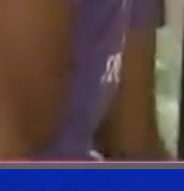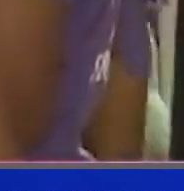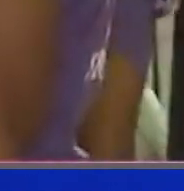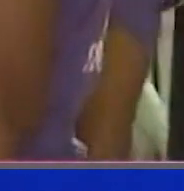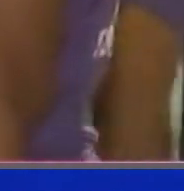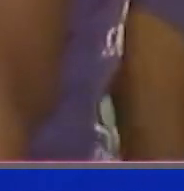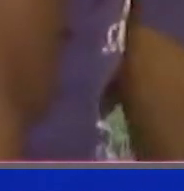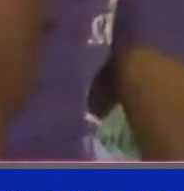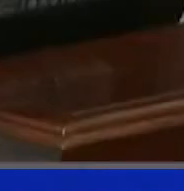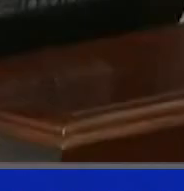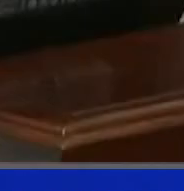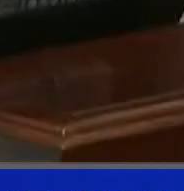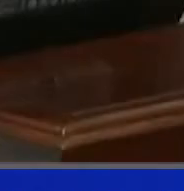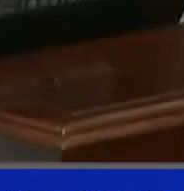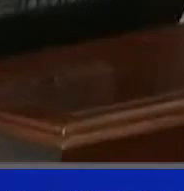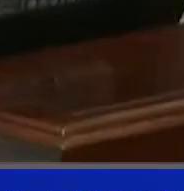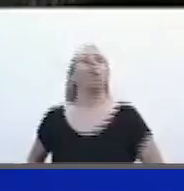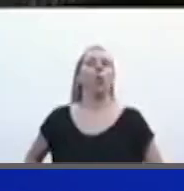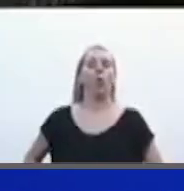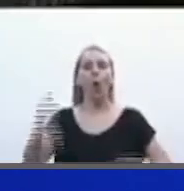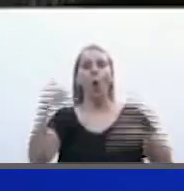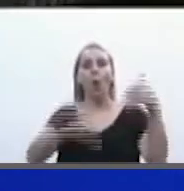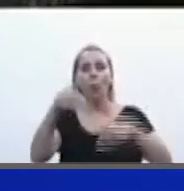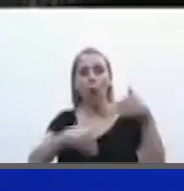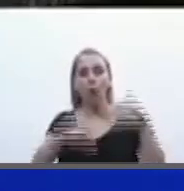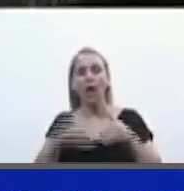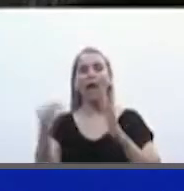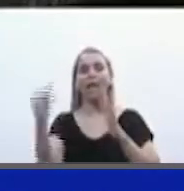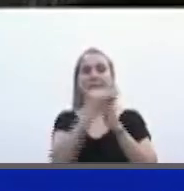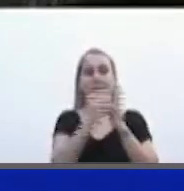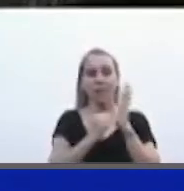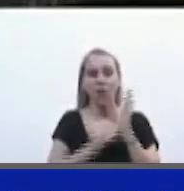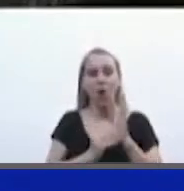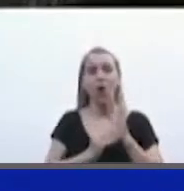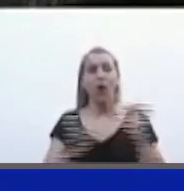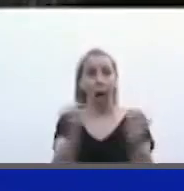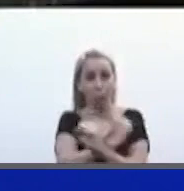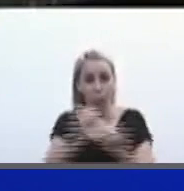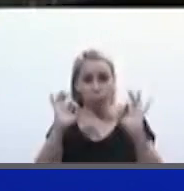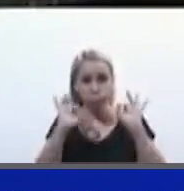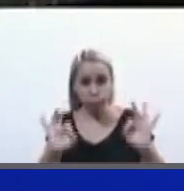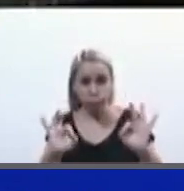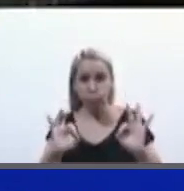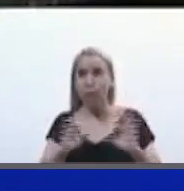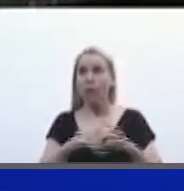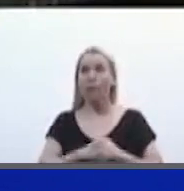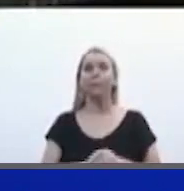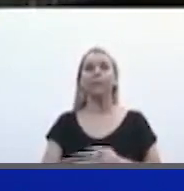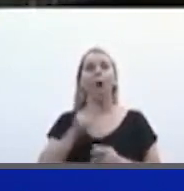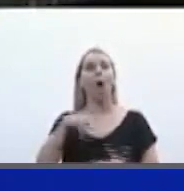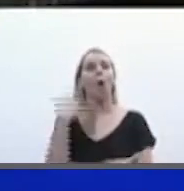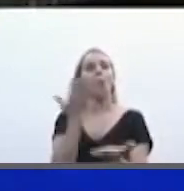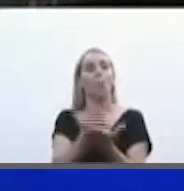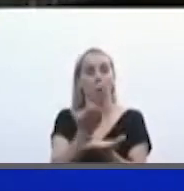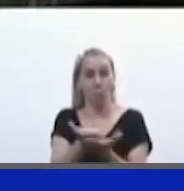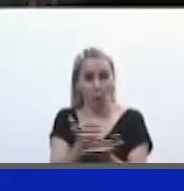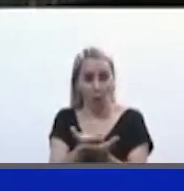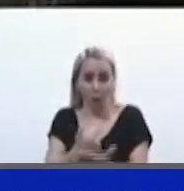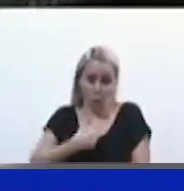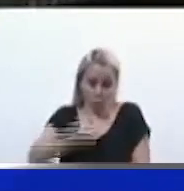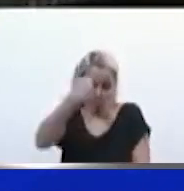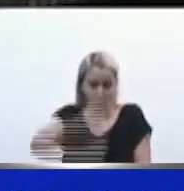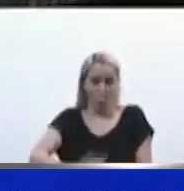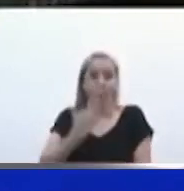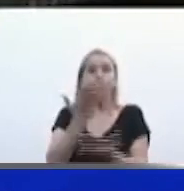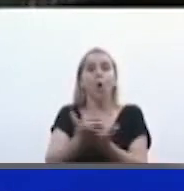consiguieron los votos, 28 a 39. Finalmente se terminó aprobando cerca de las 4 de la